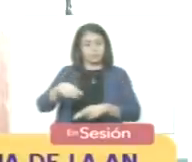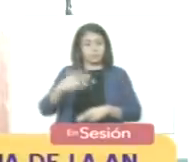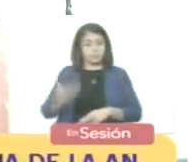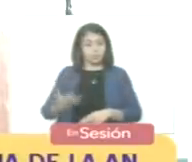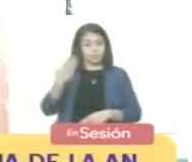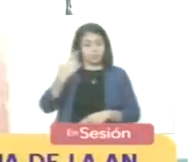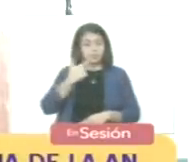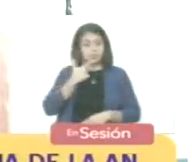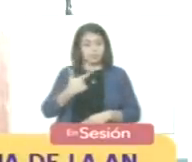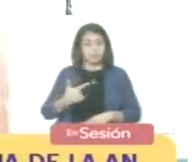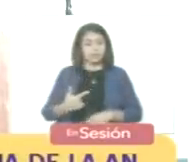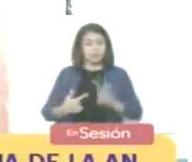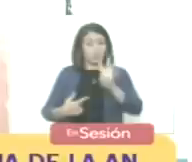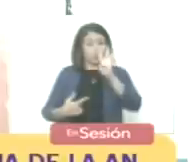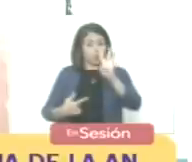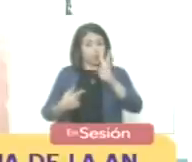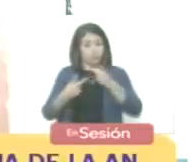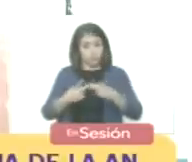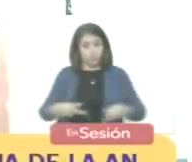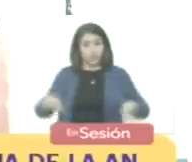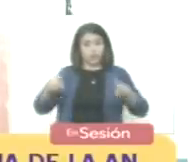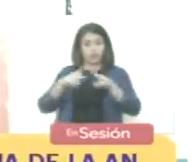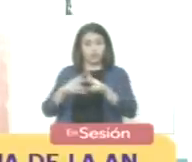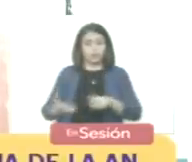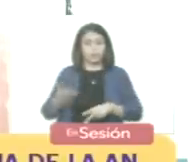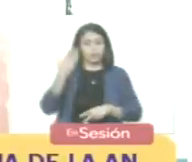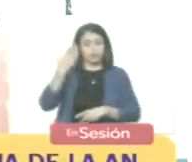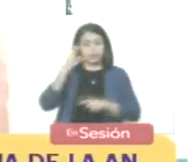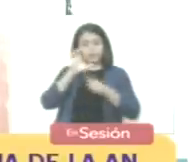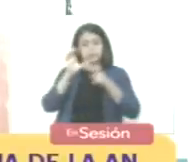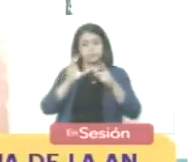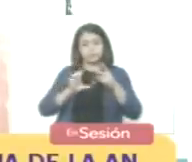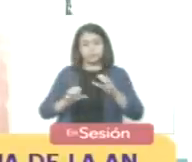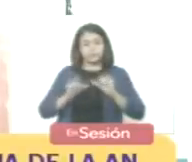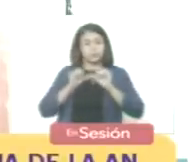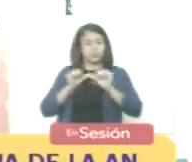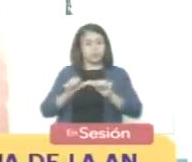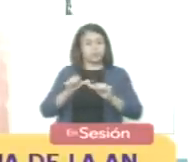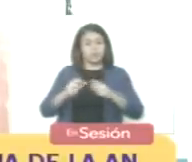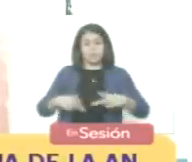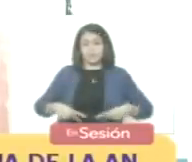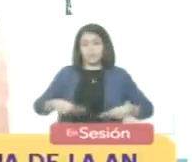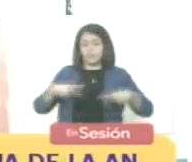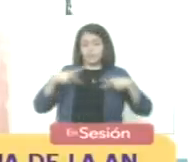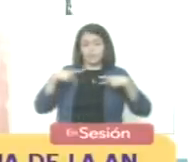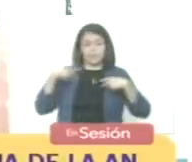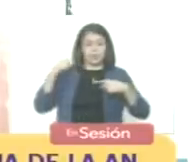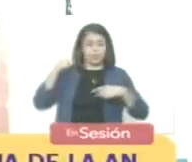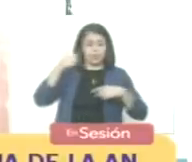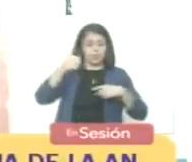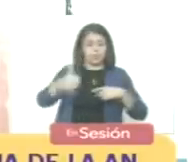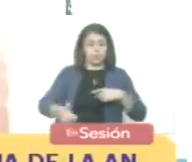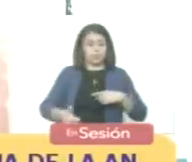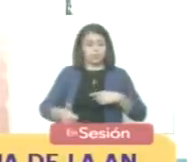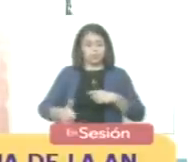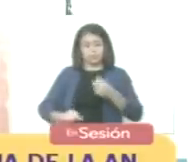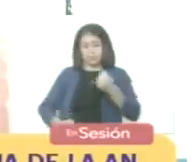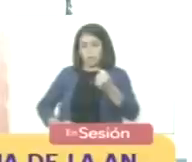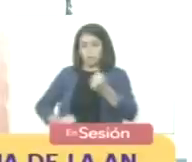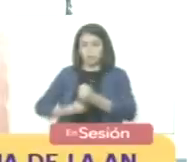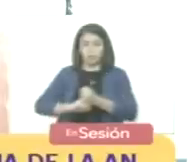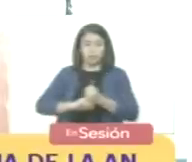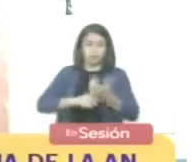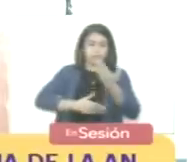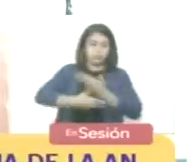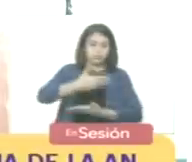resaltar 4 valores fundamentales que lo caracterizaron durante toda su vida. La solidaridad con